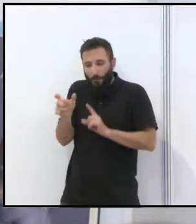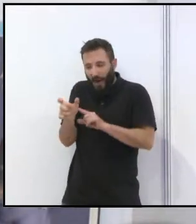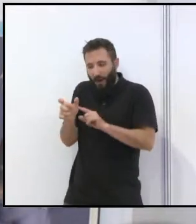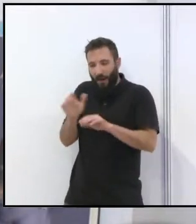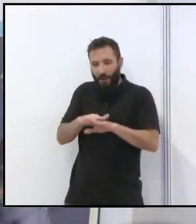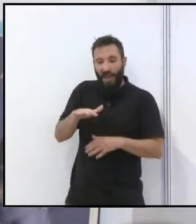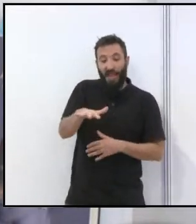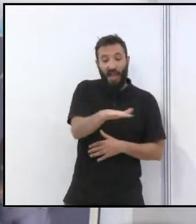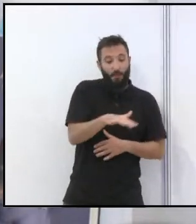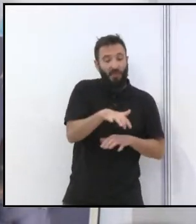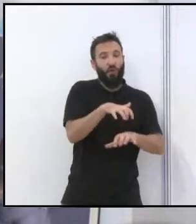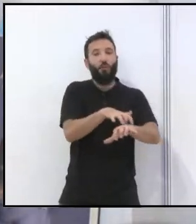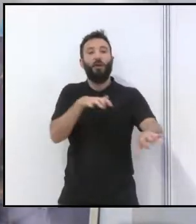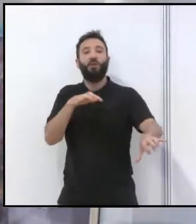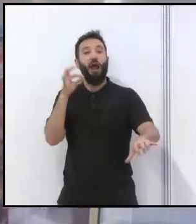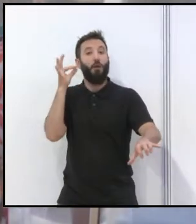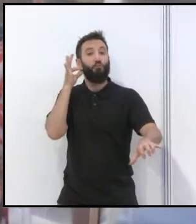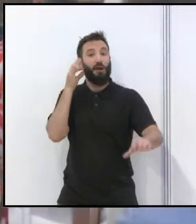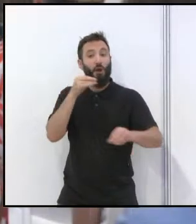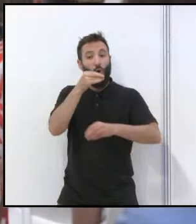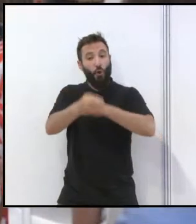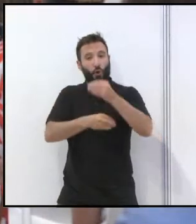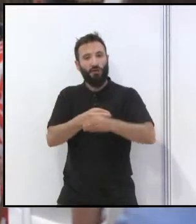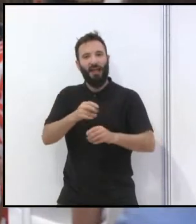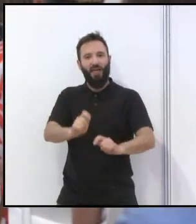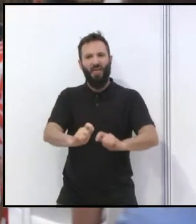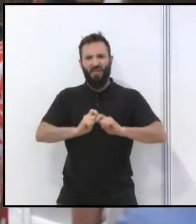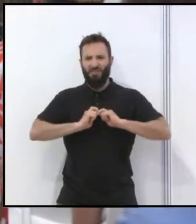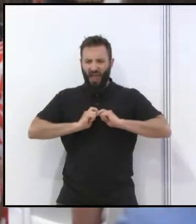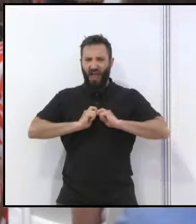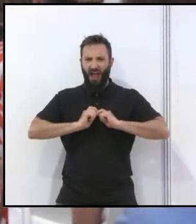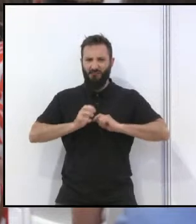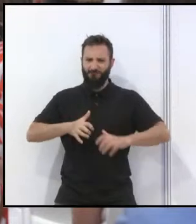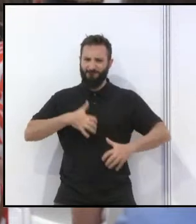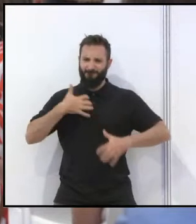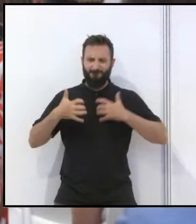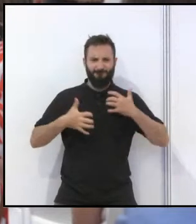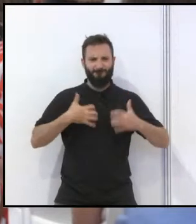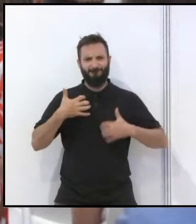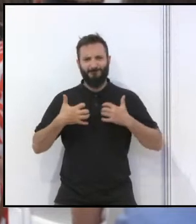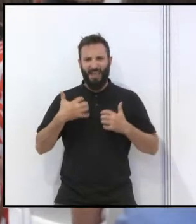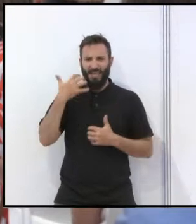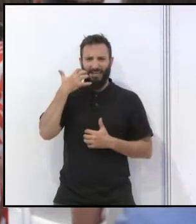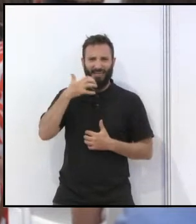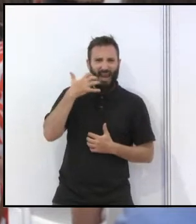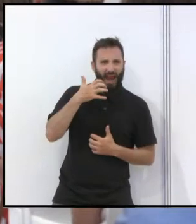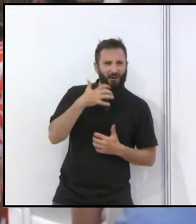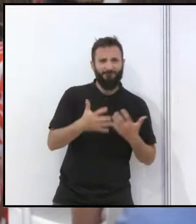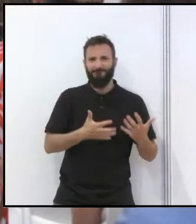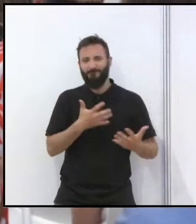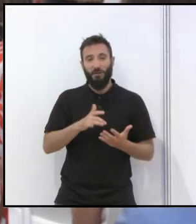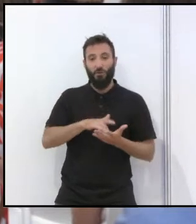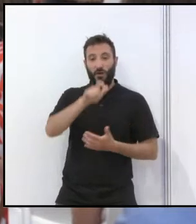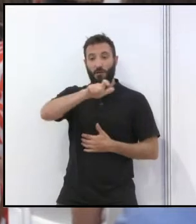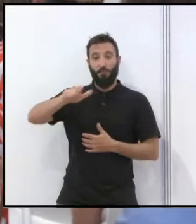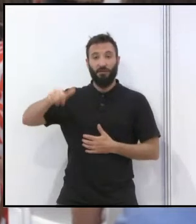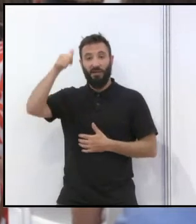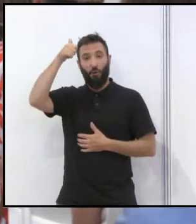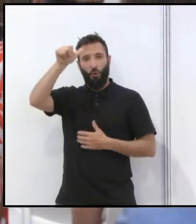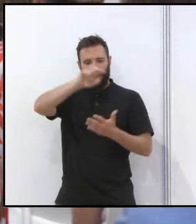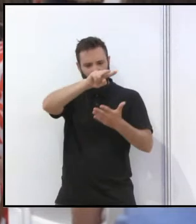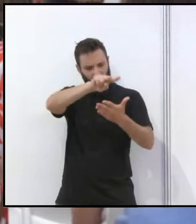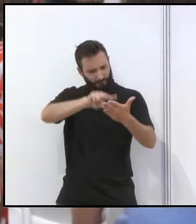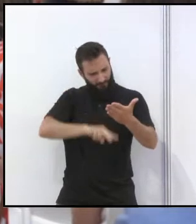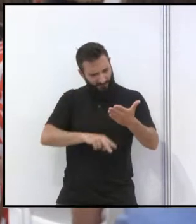somos mujeres cree incomodidad, cree extrañeza, cree perturbación en los lectores hombres,